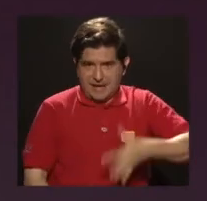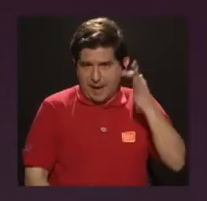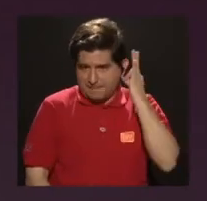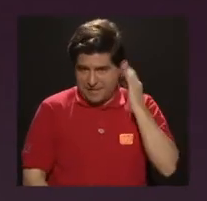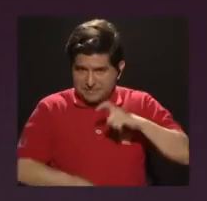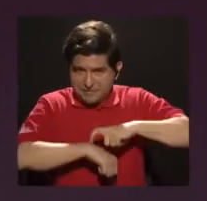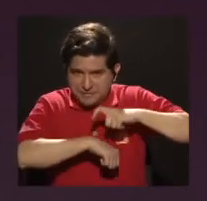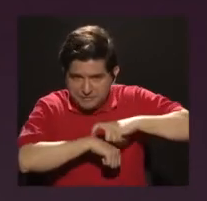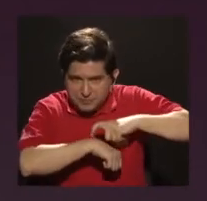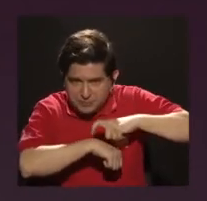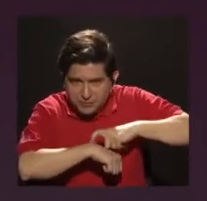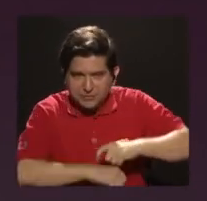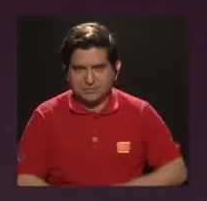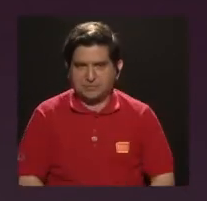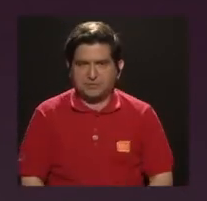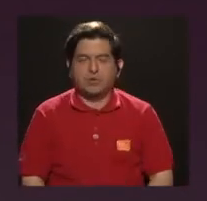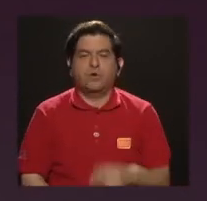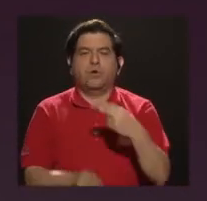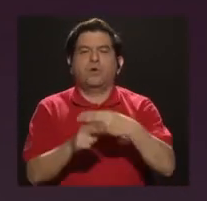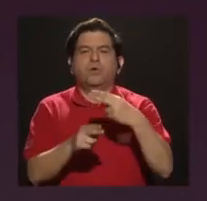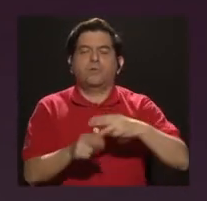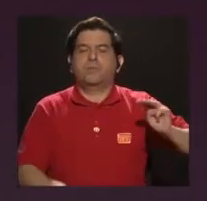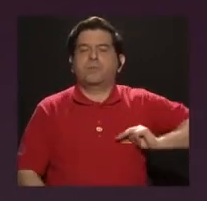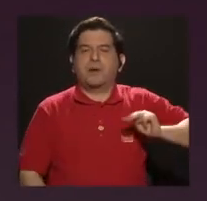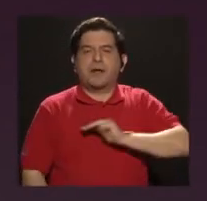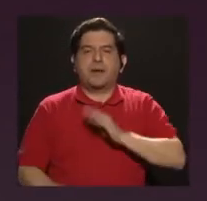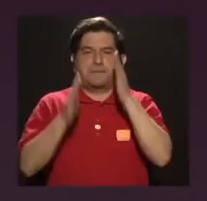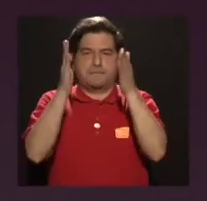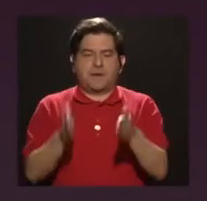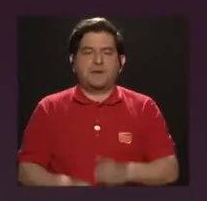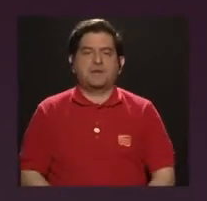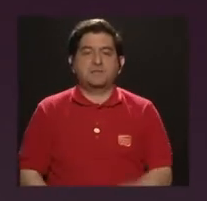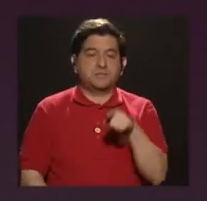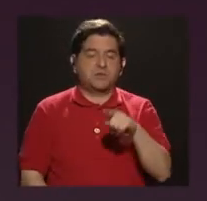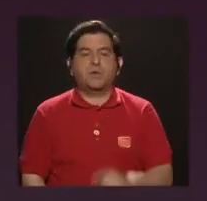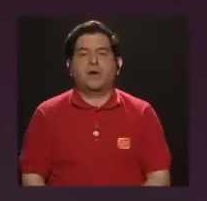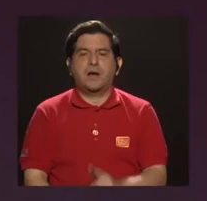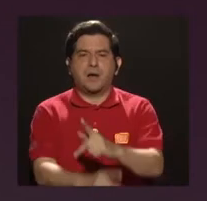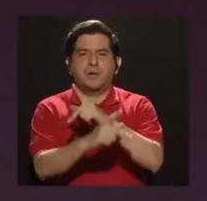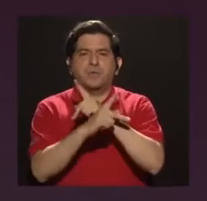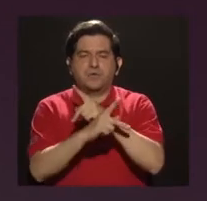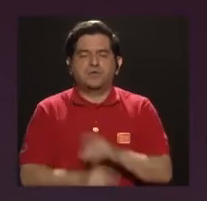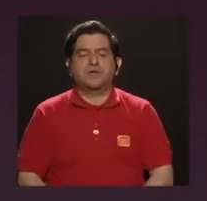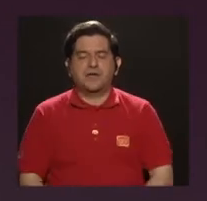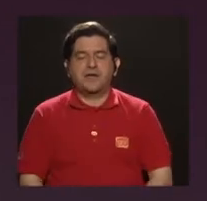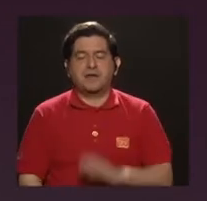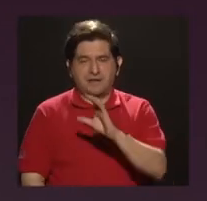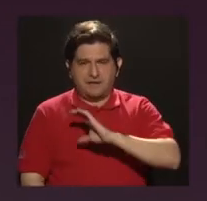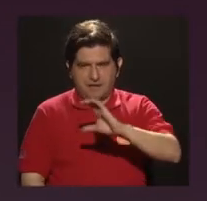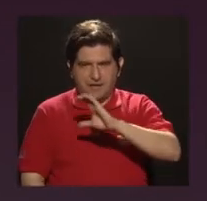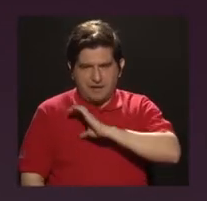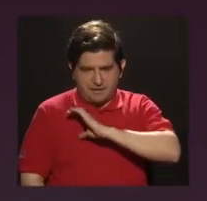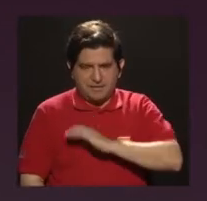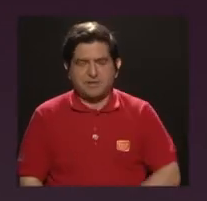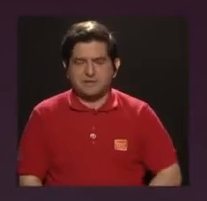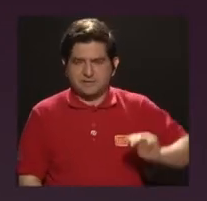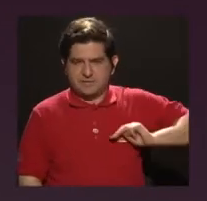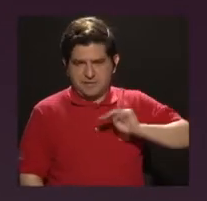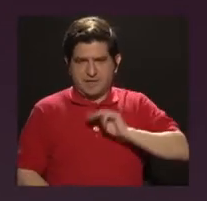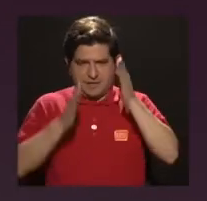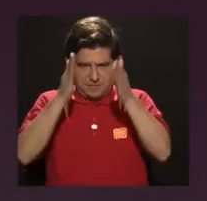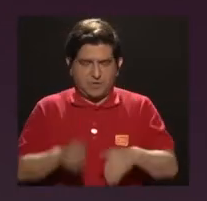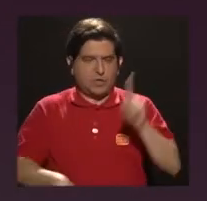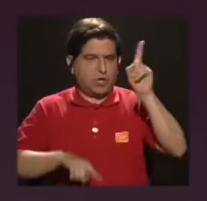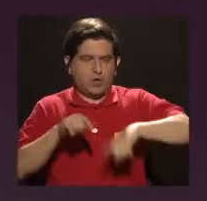ejercicio de nombrarlo como ministro para que lo cubriera el foro ministerial y entonces no se le